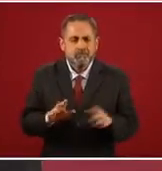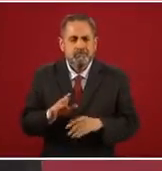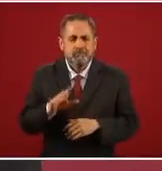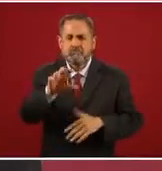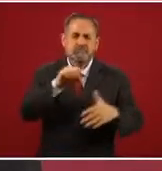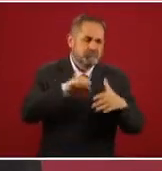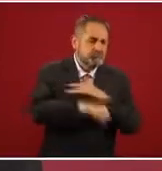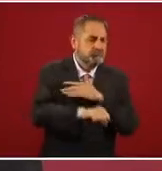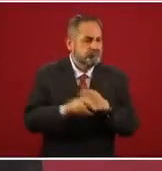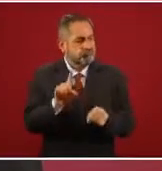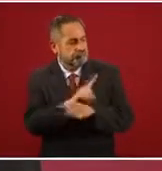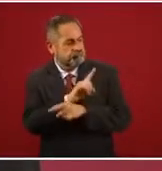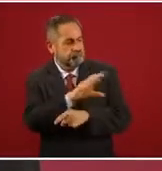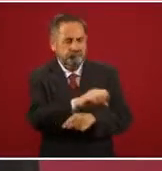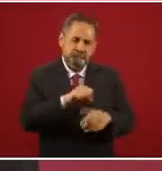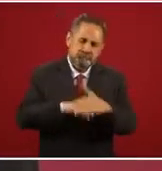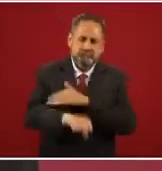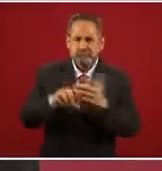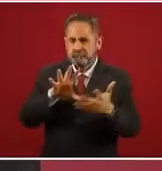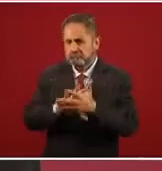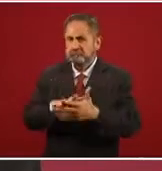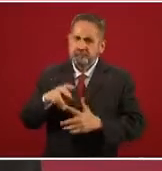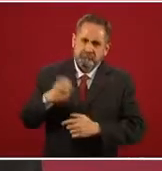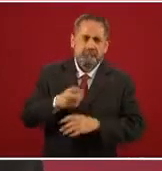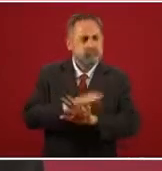nosotros que haya presos políticos.